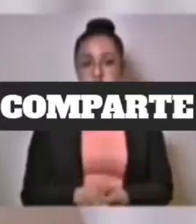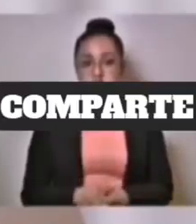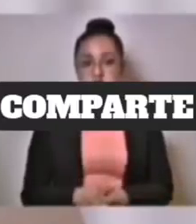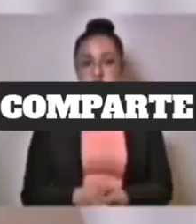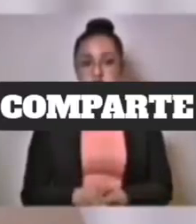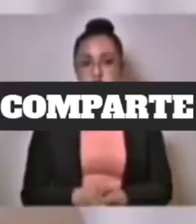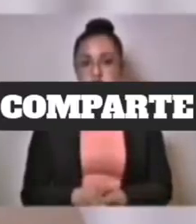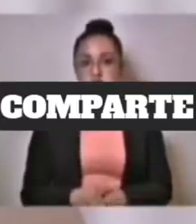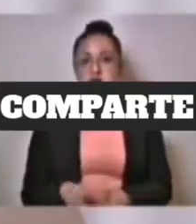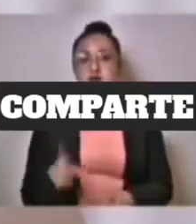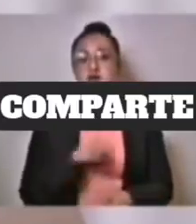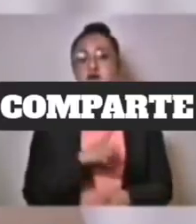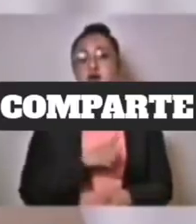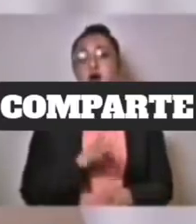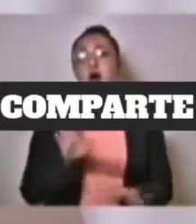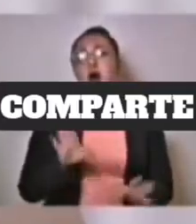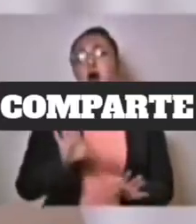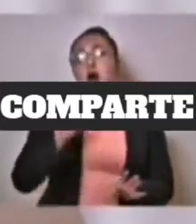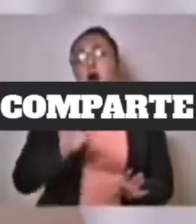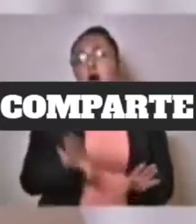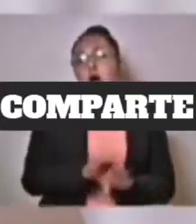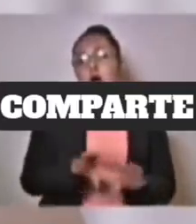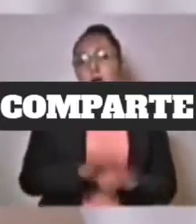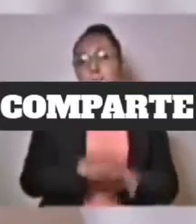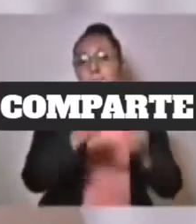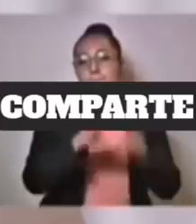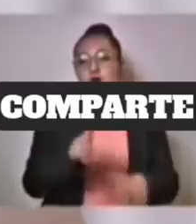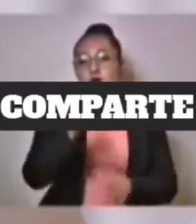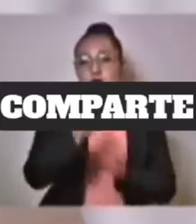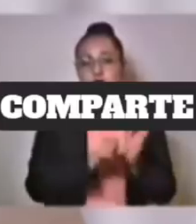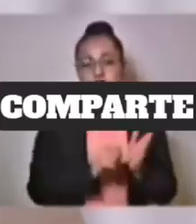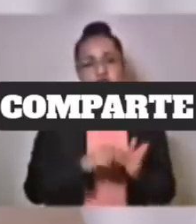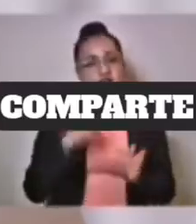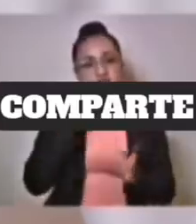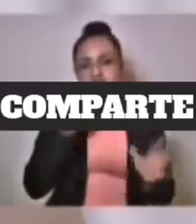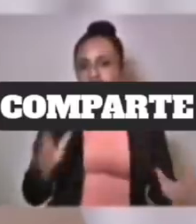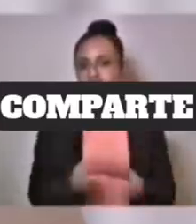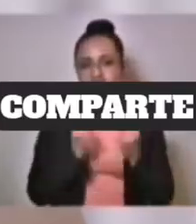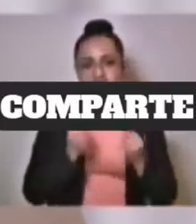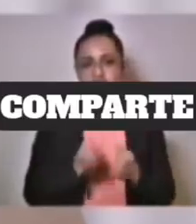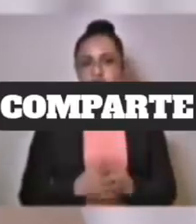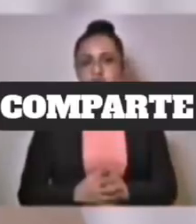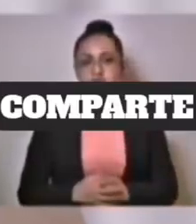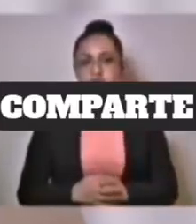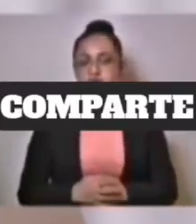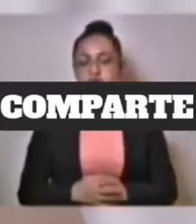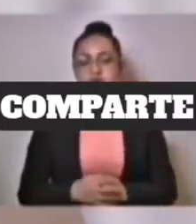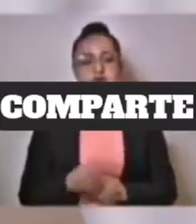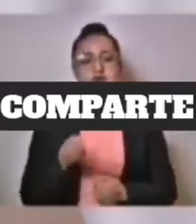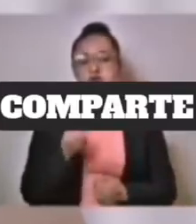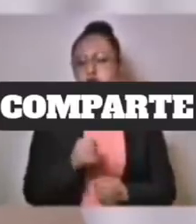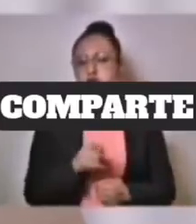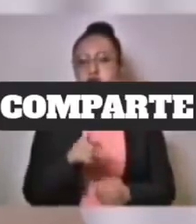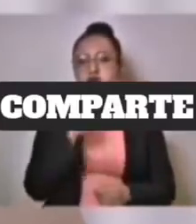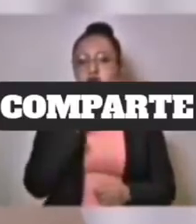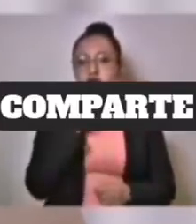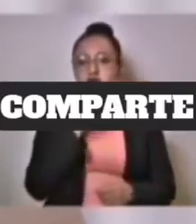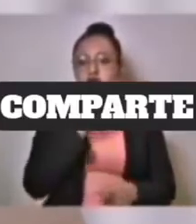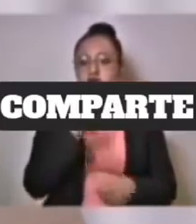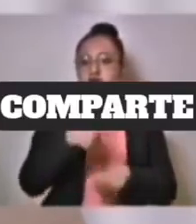solamente perdido un mes, que fácilmente se recupera. Y así no exponemos a los